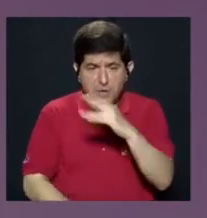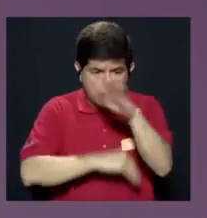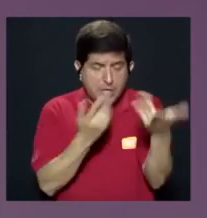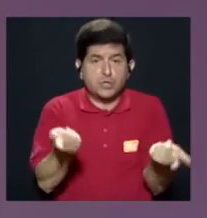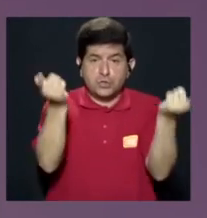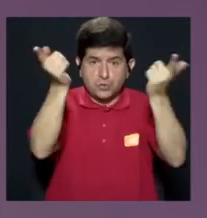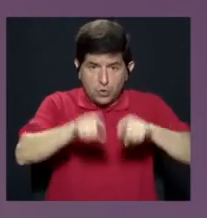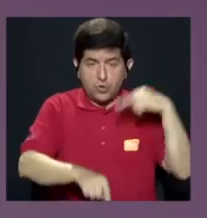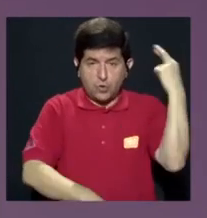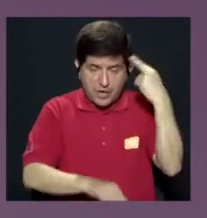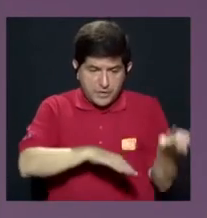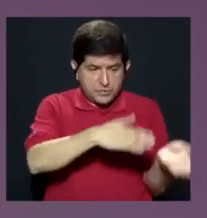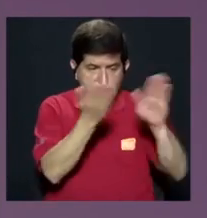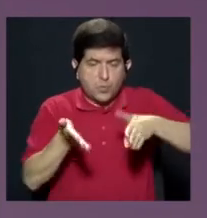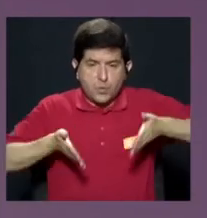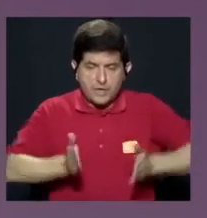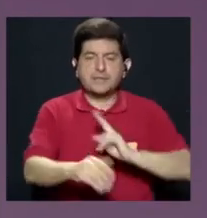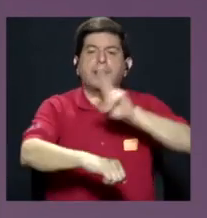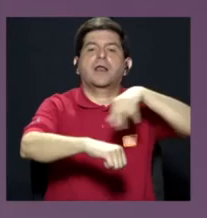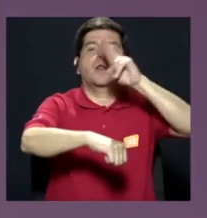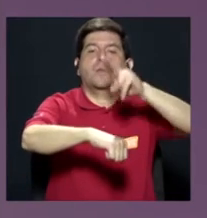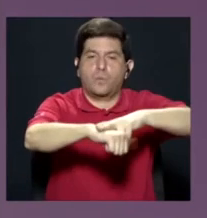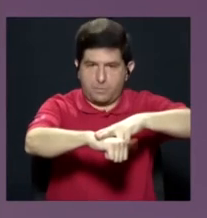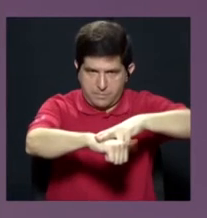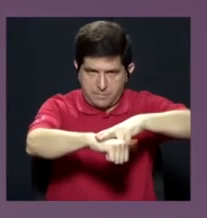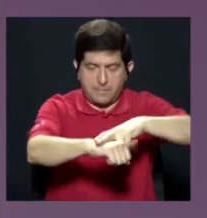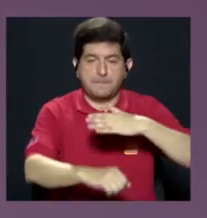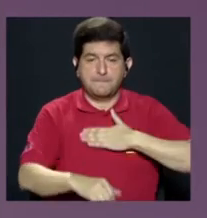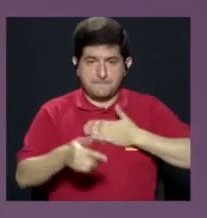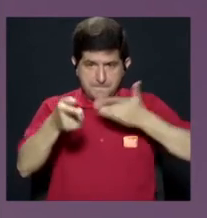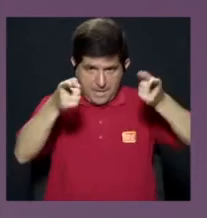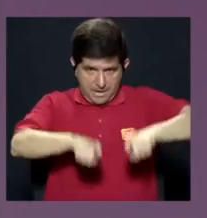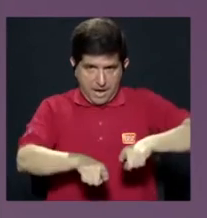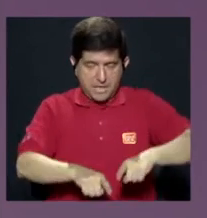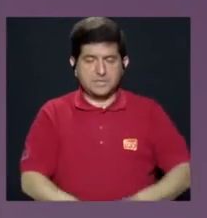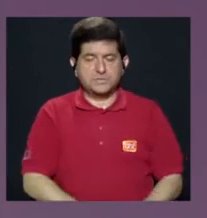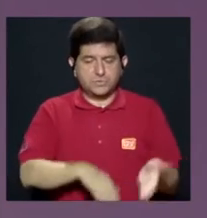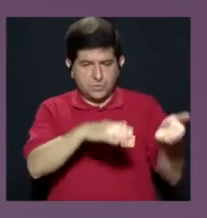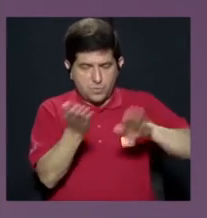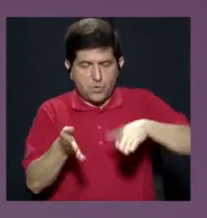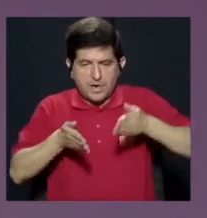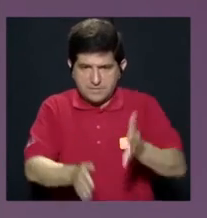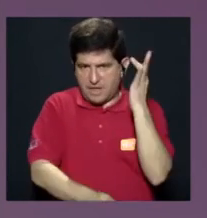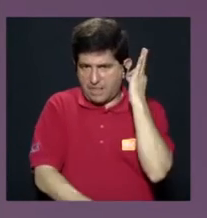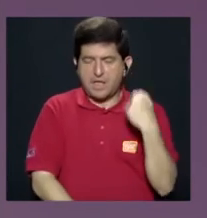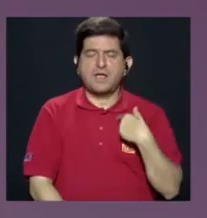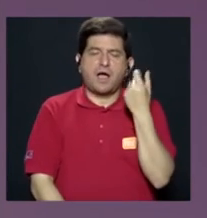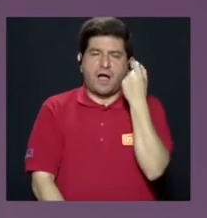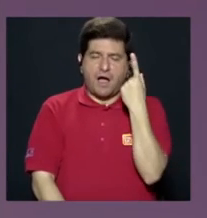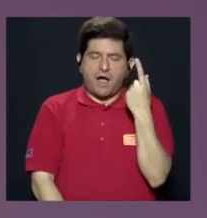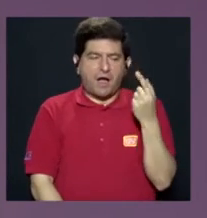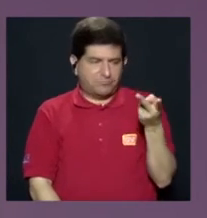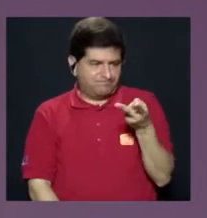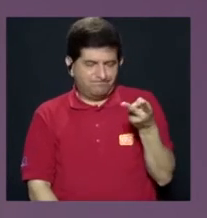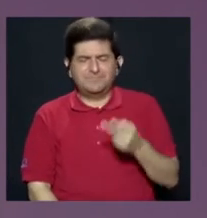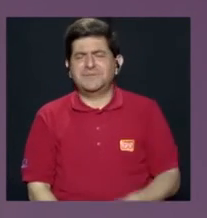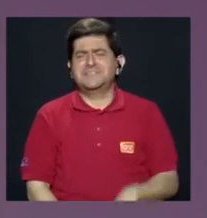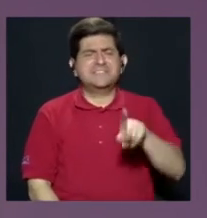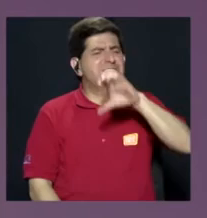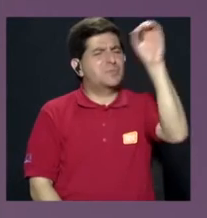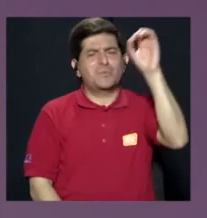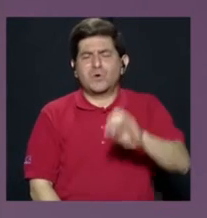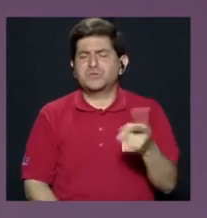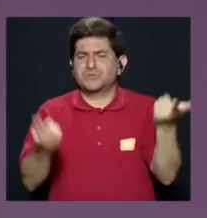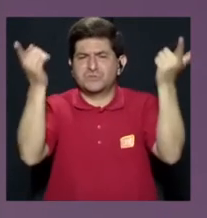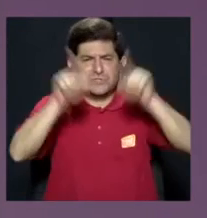nos pasa a raíz de la muerte de un hijo es normal. En mi caso, yo perdí a mi hija, entonces puedo entenderlas al 100% por lo que